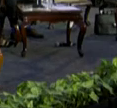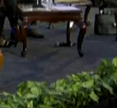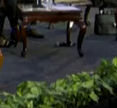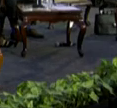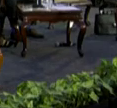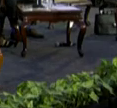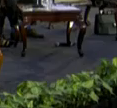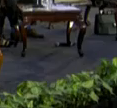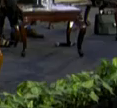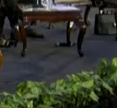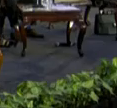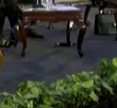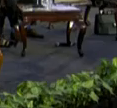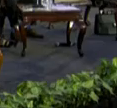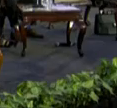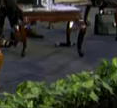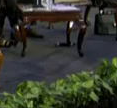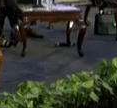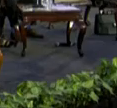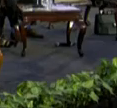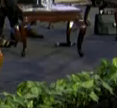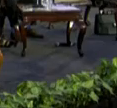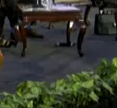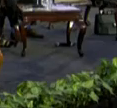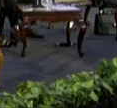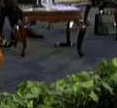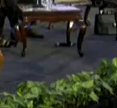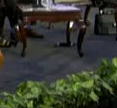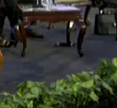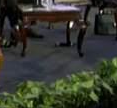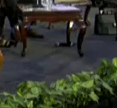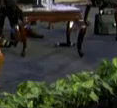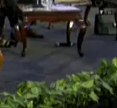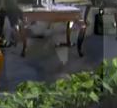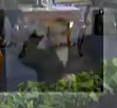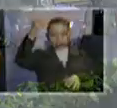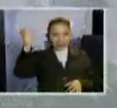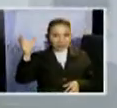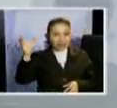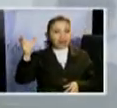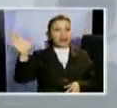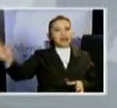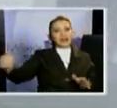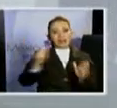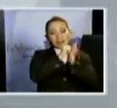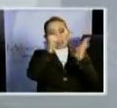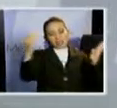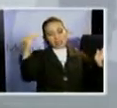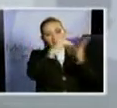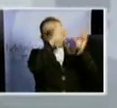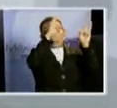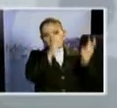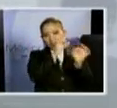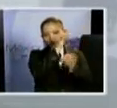Comisión sobre Medio Ambiente. El cambio climático en la agenda internacional.